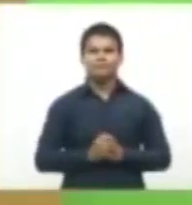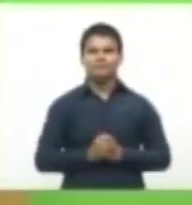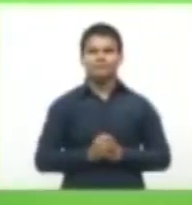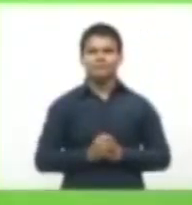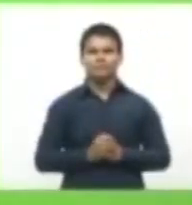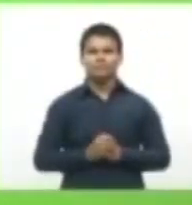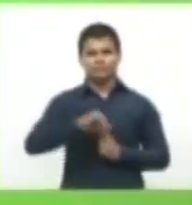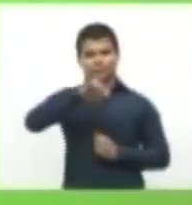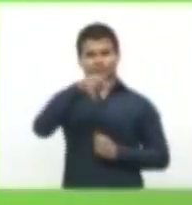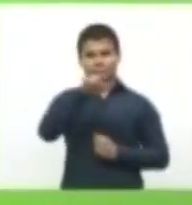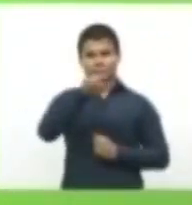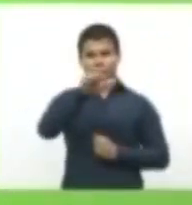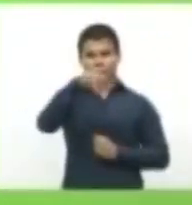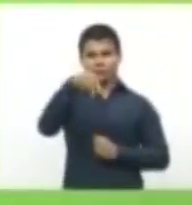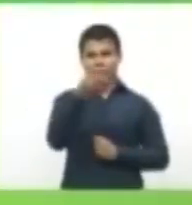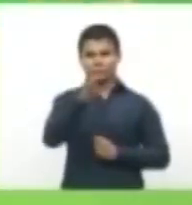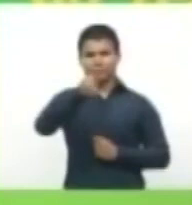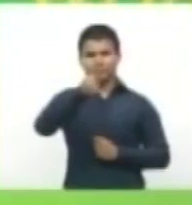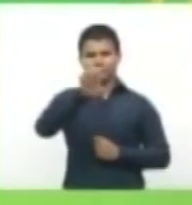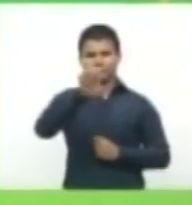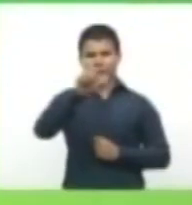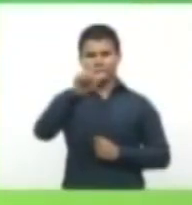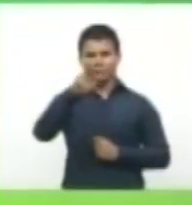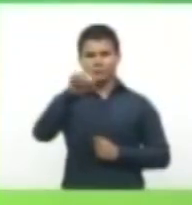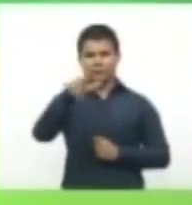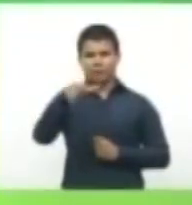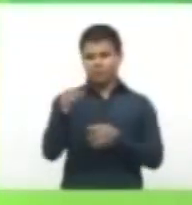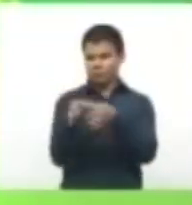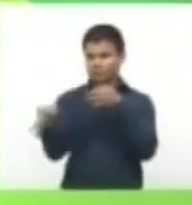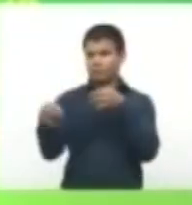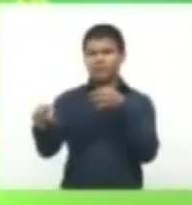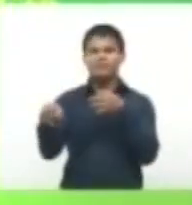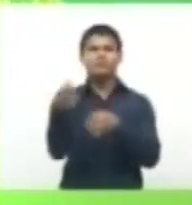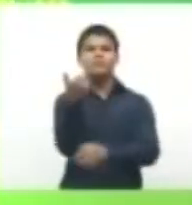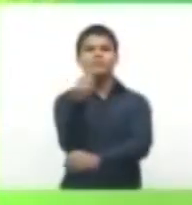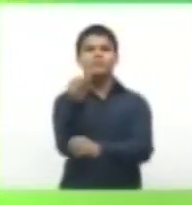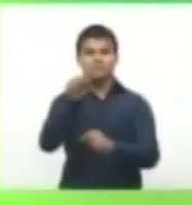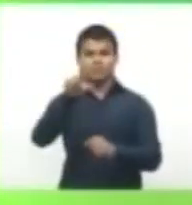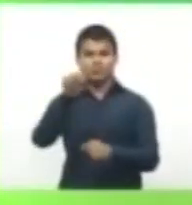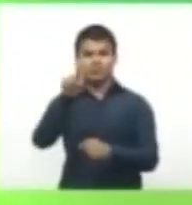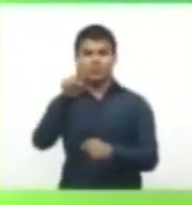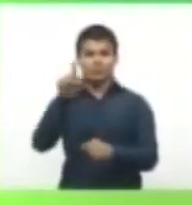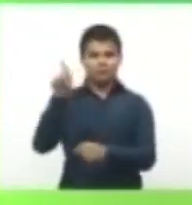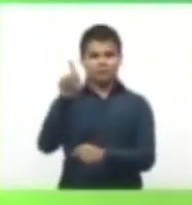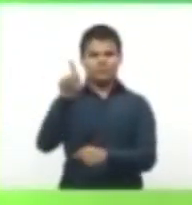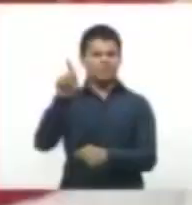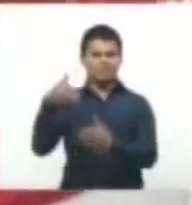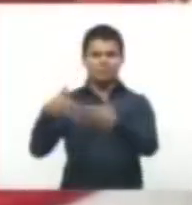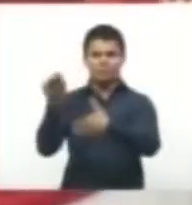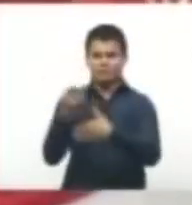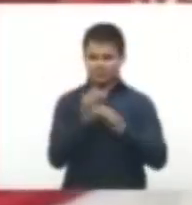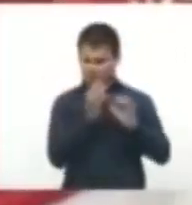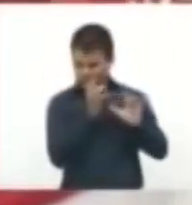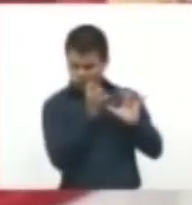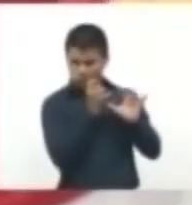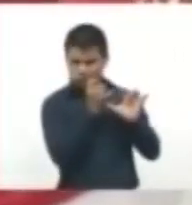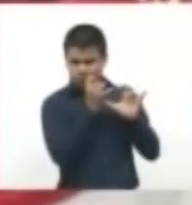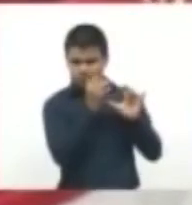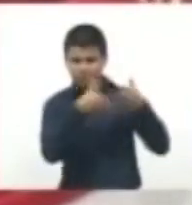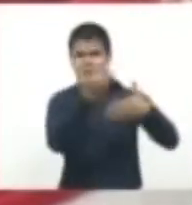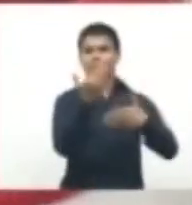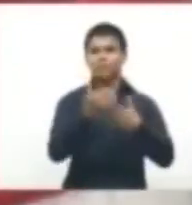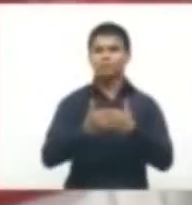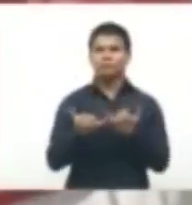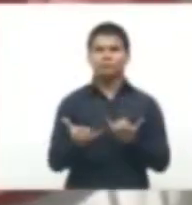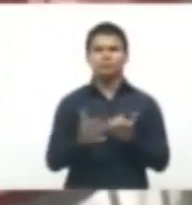Juan de Acosta se engalanará este 10 y 11 de febrero con el Festival del Millo. El Reinado Intermunicipal del